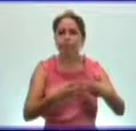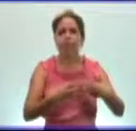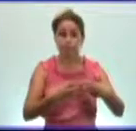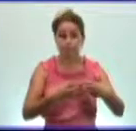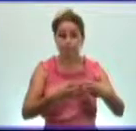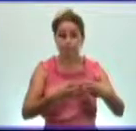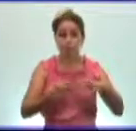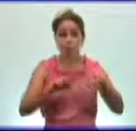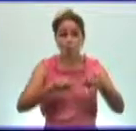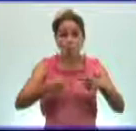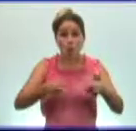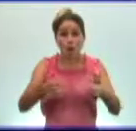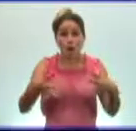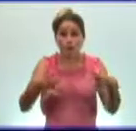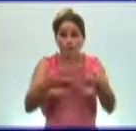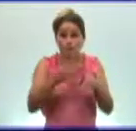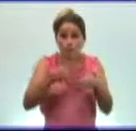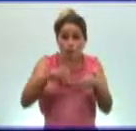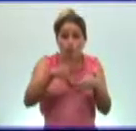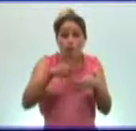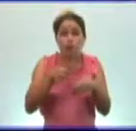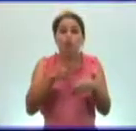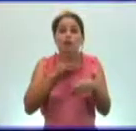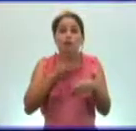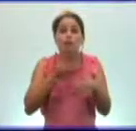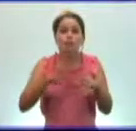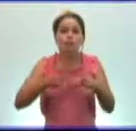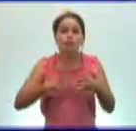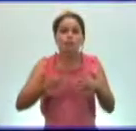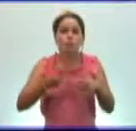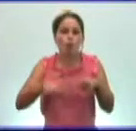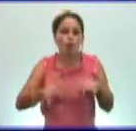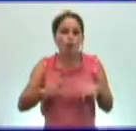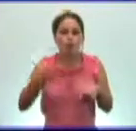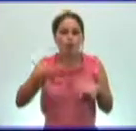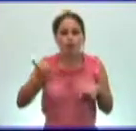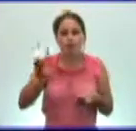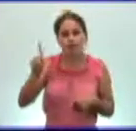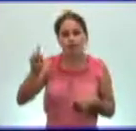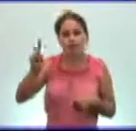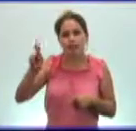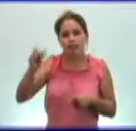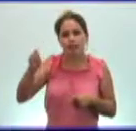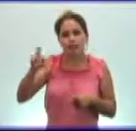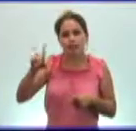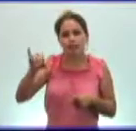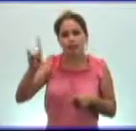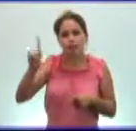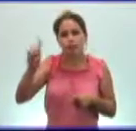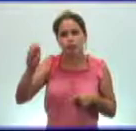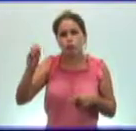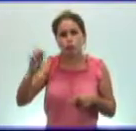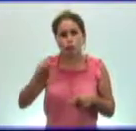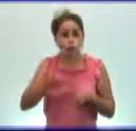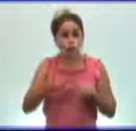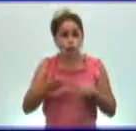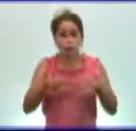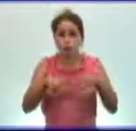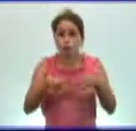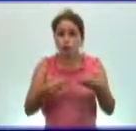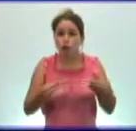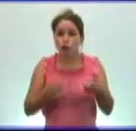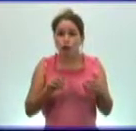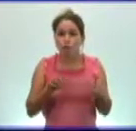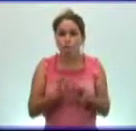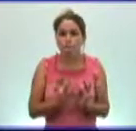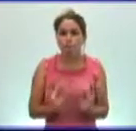agua, forman los llamados hidrácidos. Los hidrácidos no son sustancias puras, son disoluciones de los hidruros